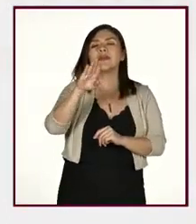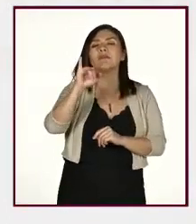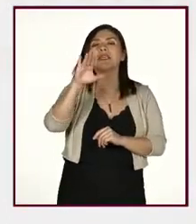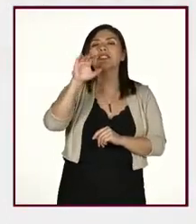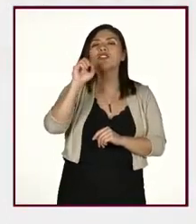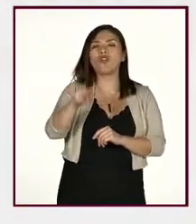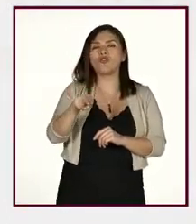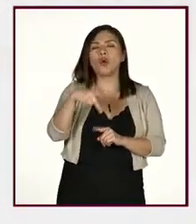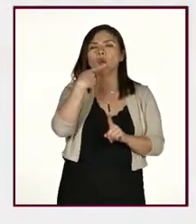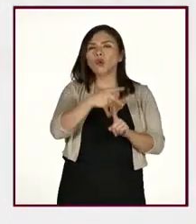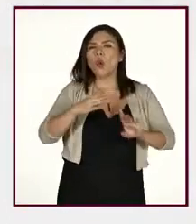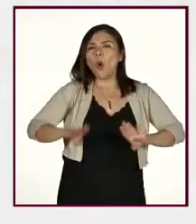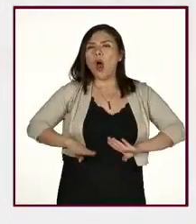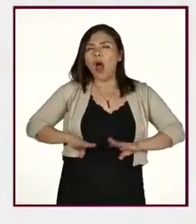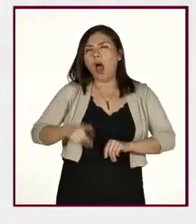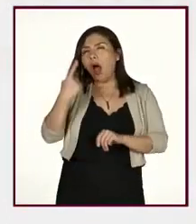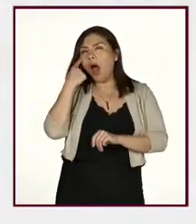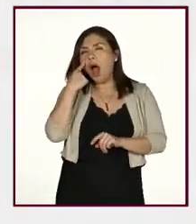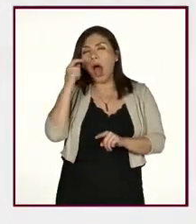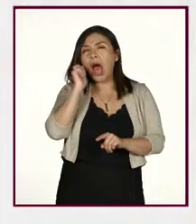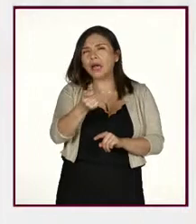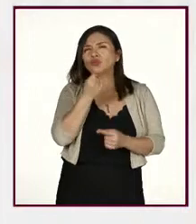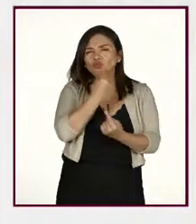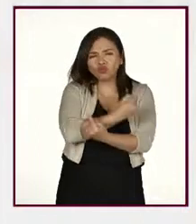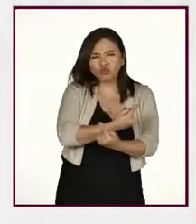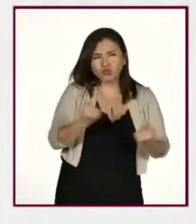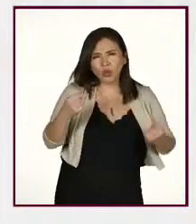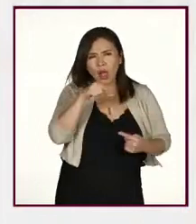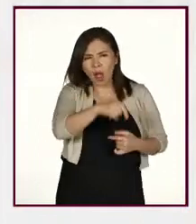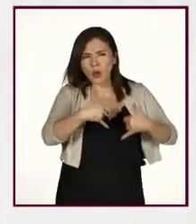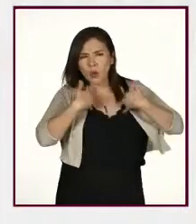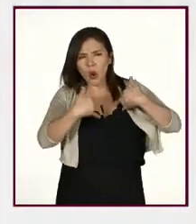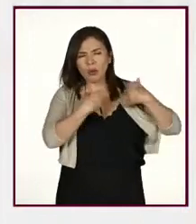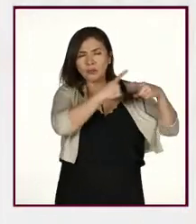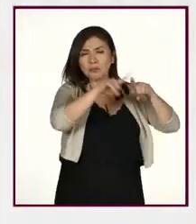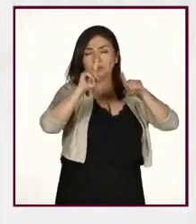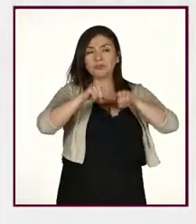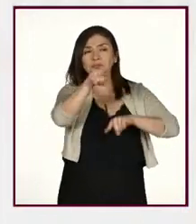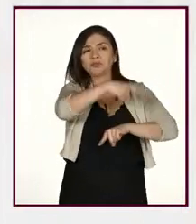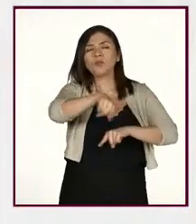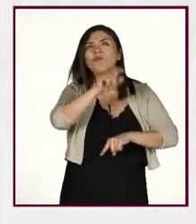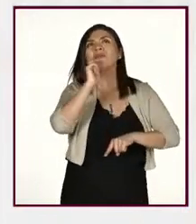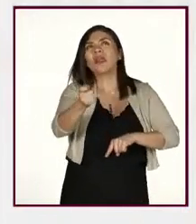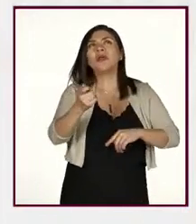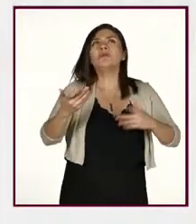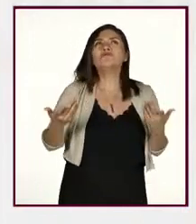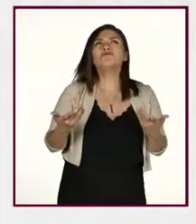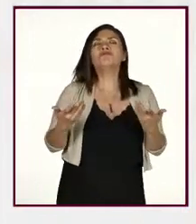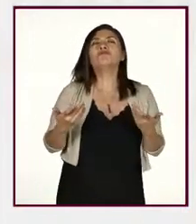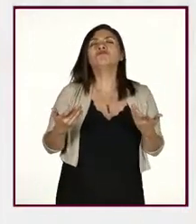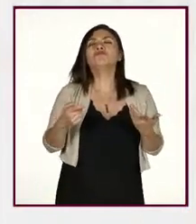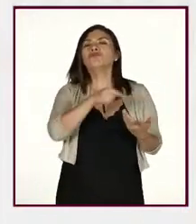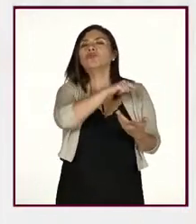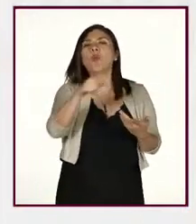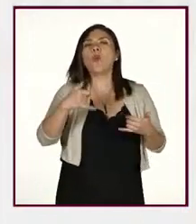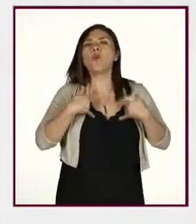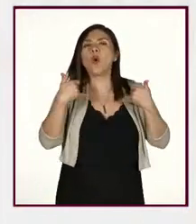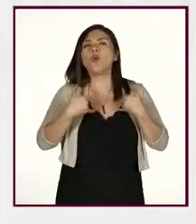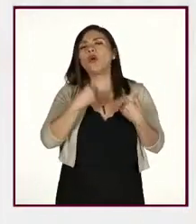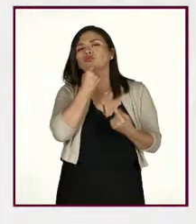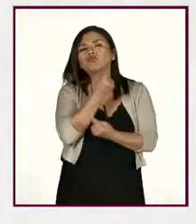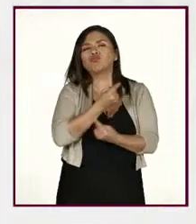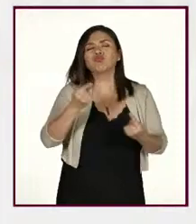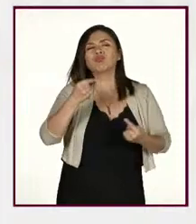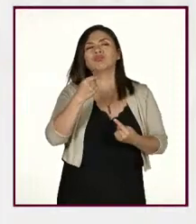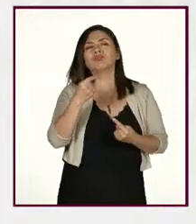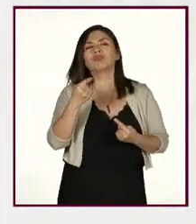la característica en estos niños, niñas, adolescentes, suelen ser chicas que